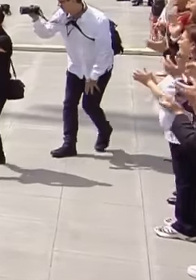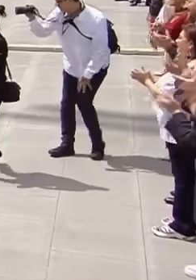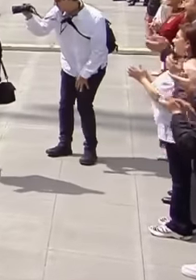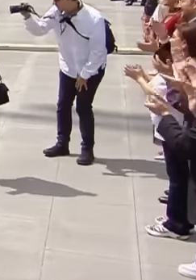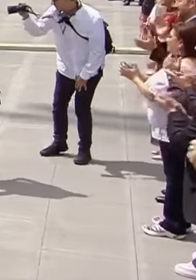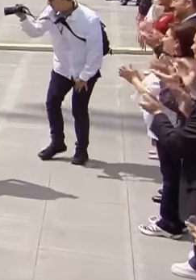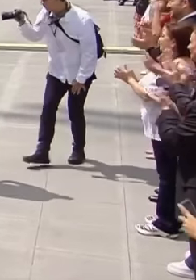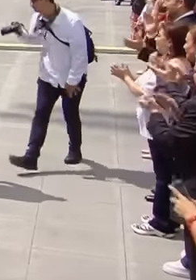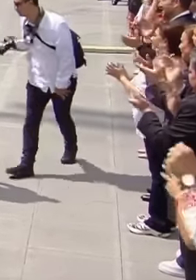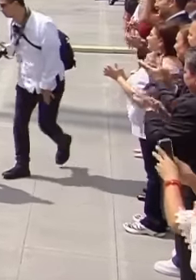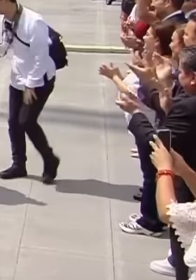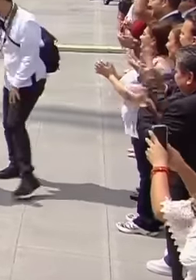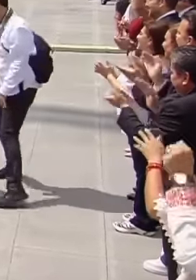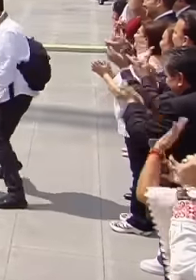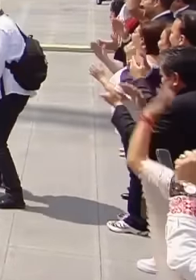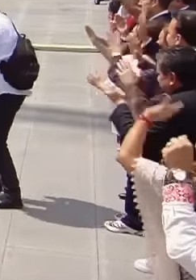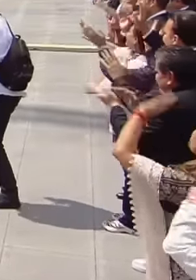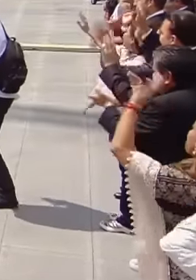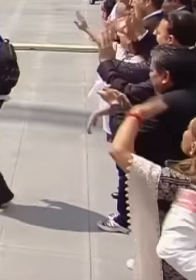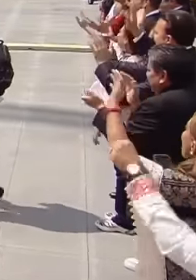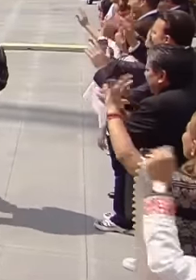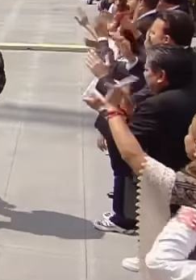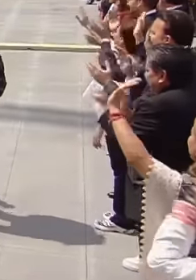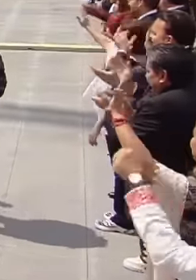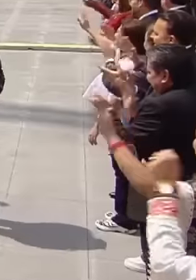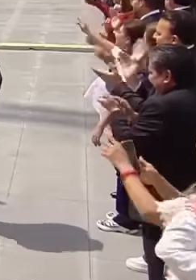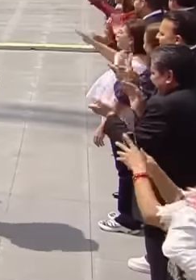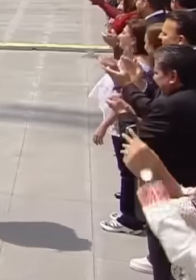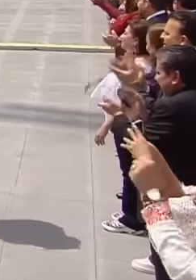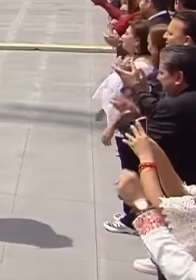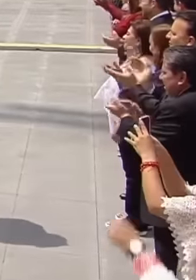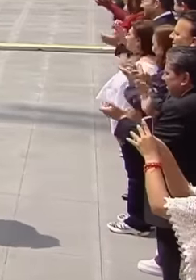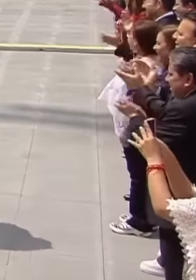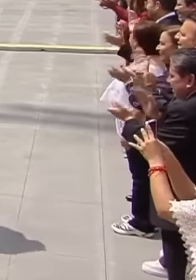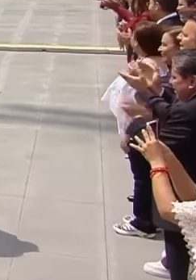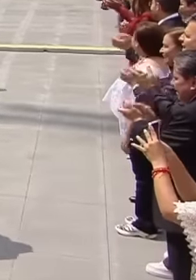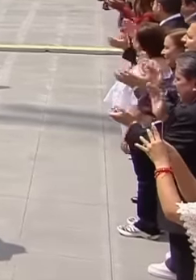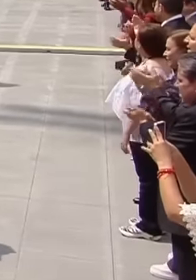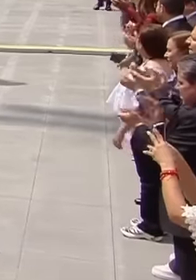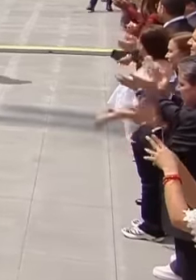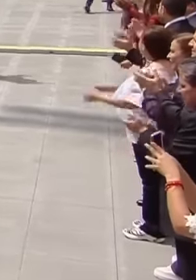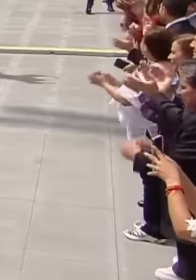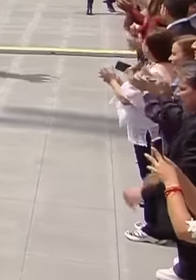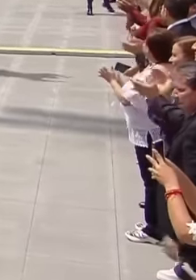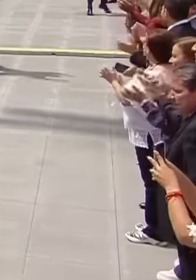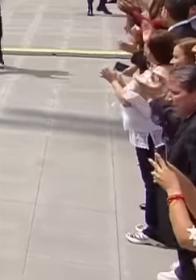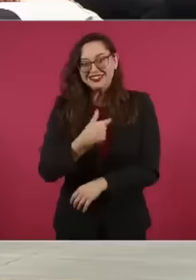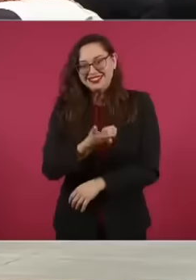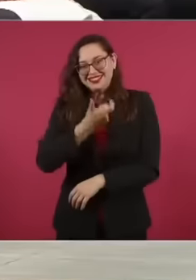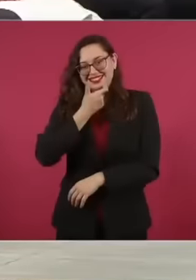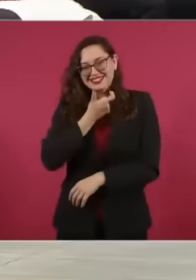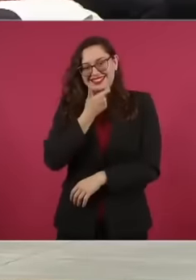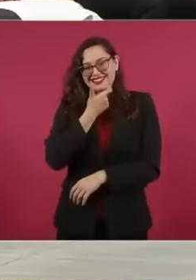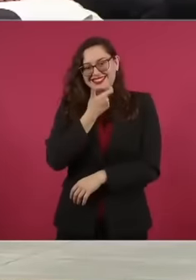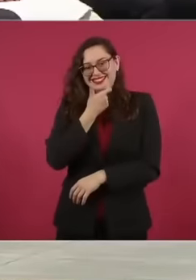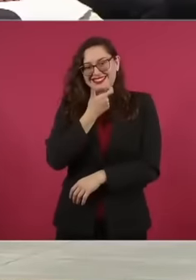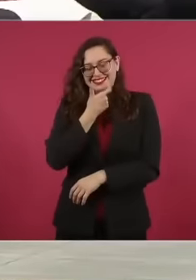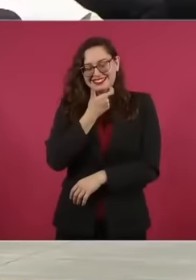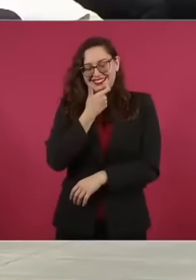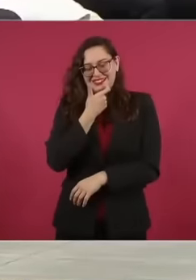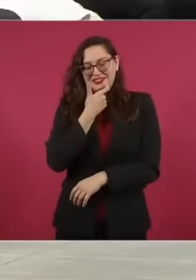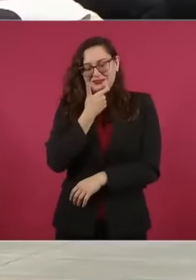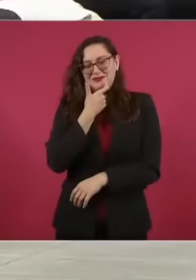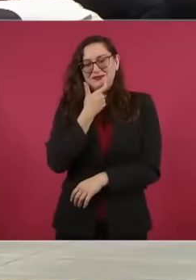la pobreza. En varias ocasiones de su discurso, el presidente le encarga a la doctora